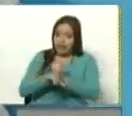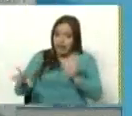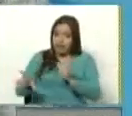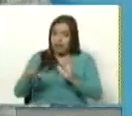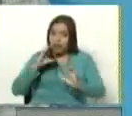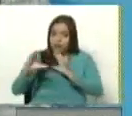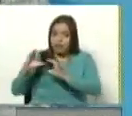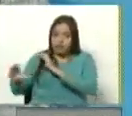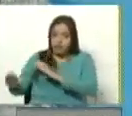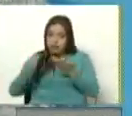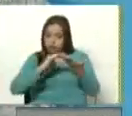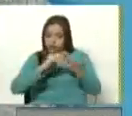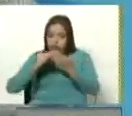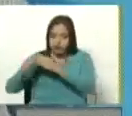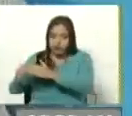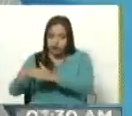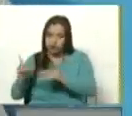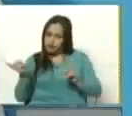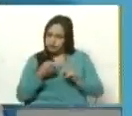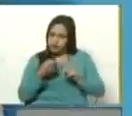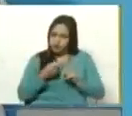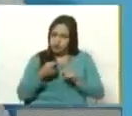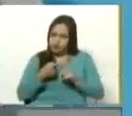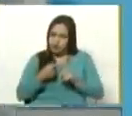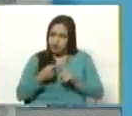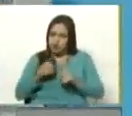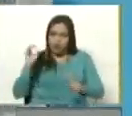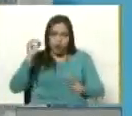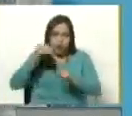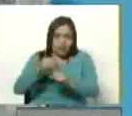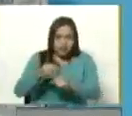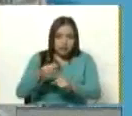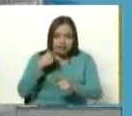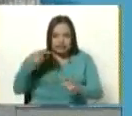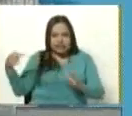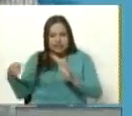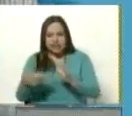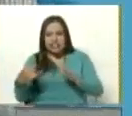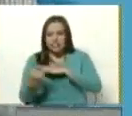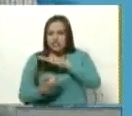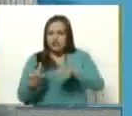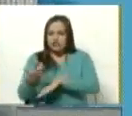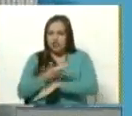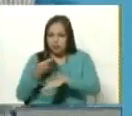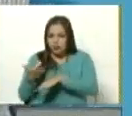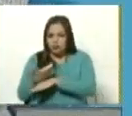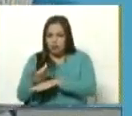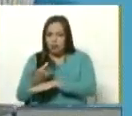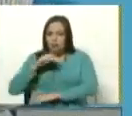donde establece, entre otras cosas, por ejemplo, que las instituciones del Estado puedan